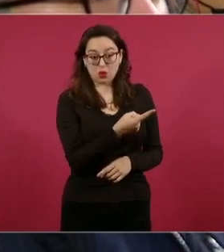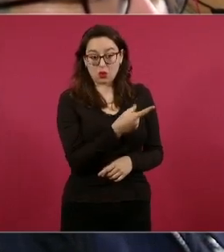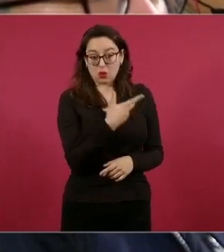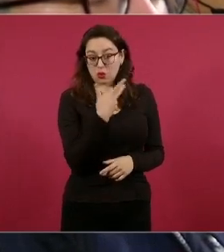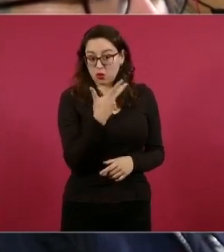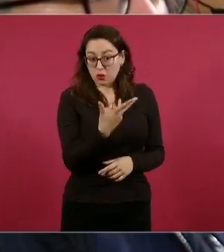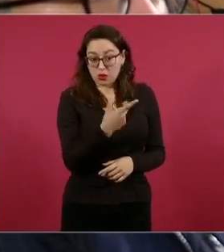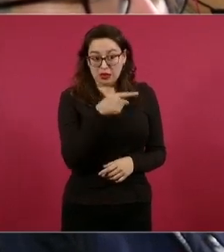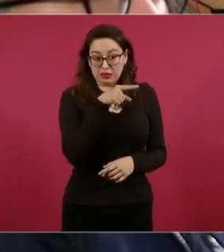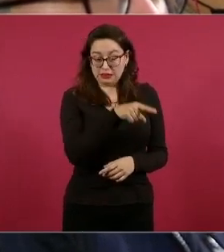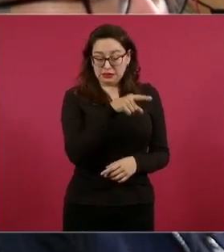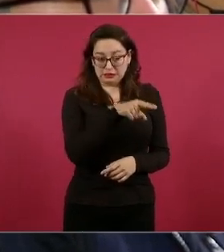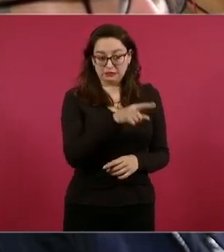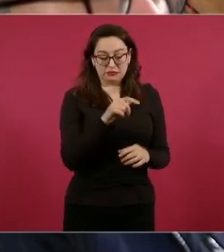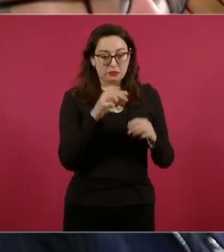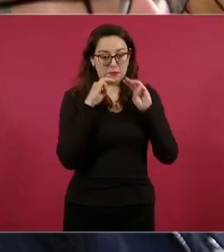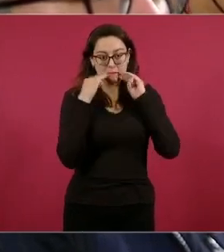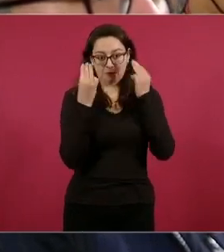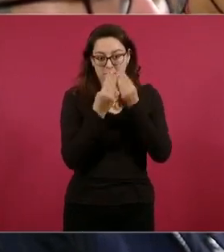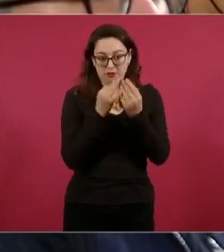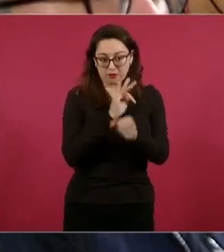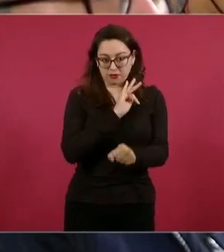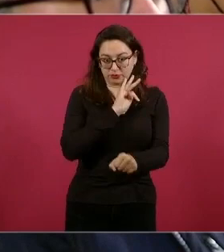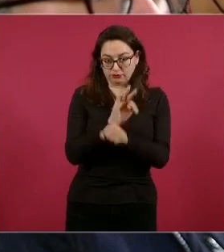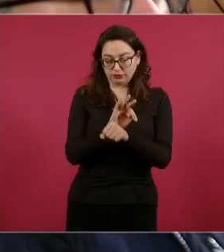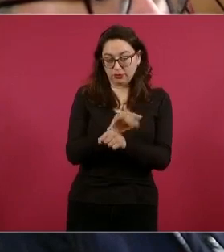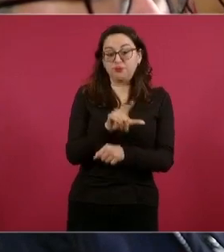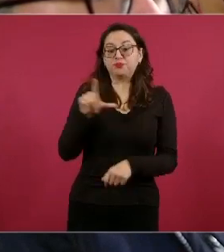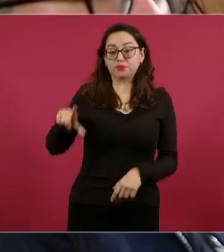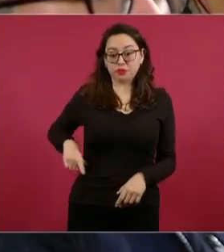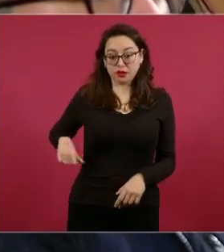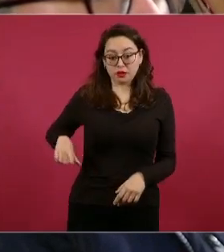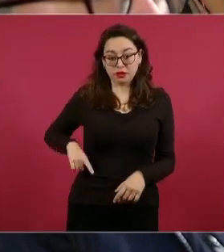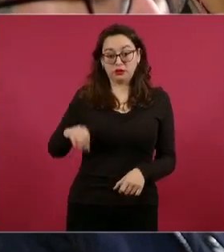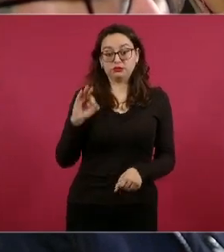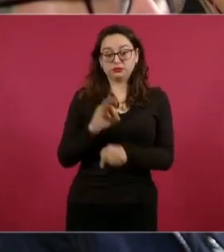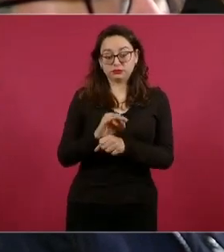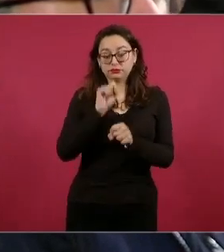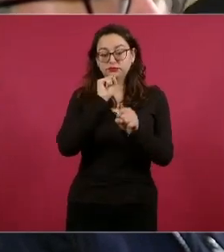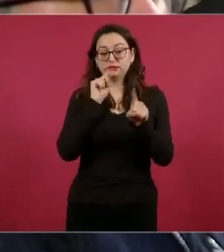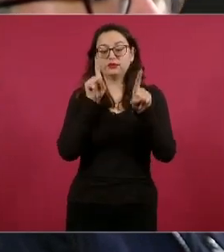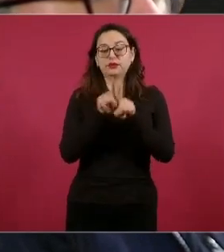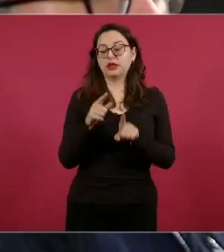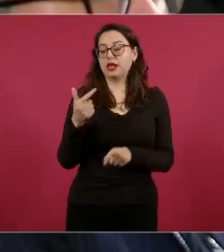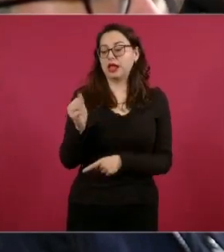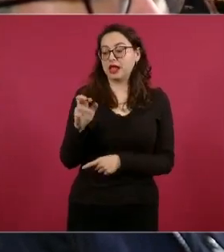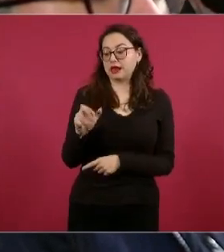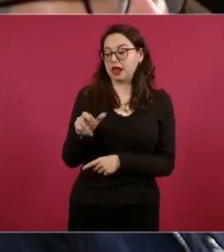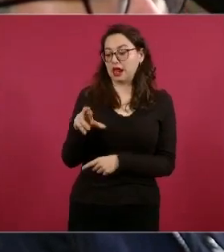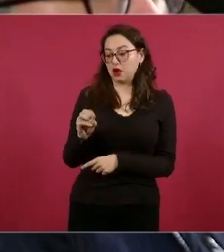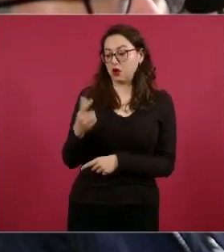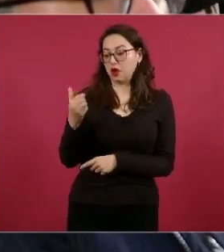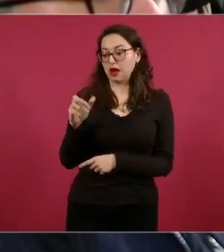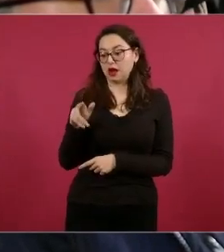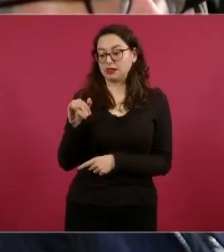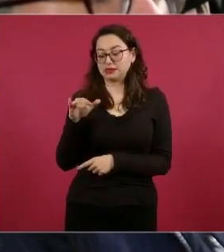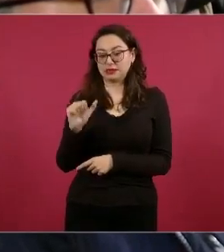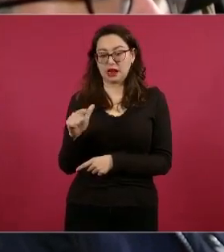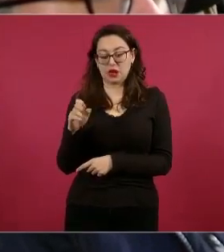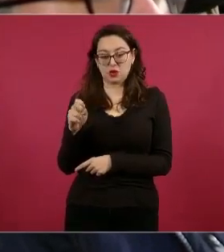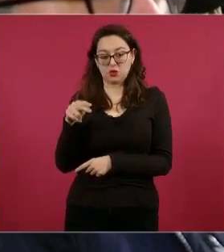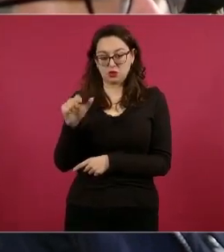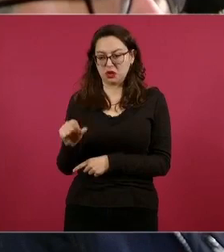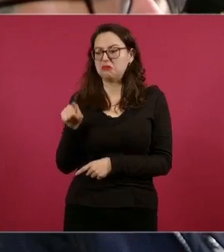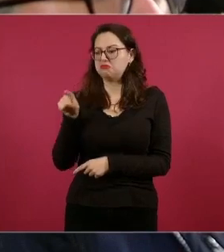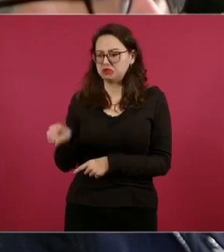que había una protección a este cártel por parte de cierta parte del gobierno, ¿no? Y Genaro García Luna en corredores, porque no